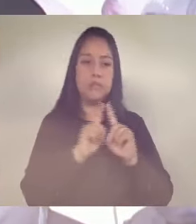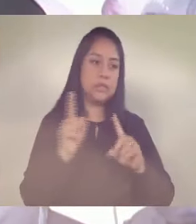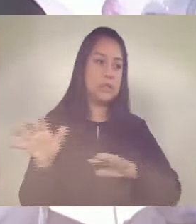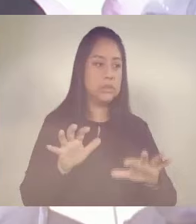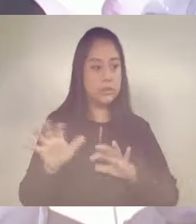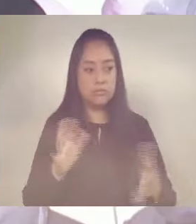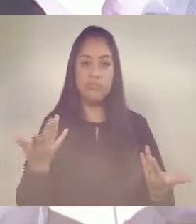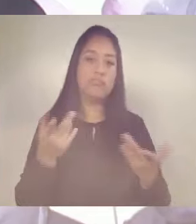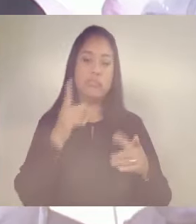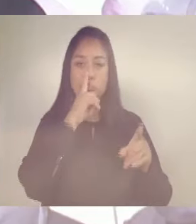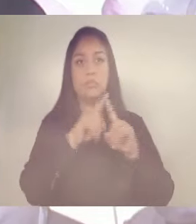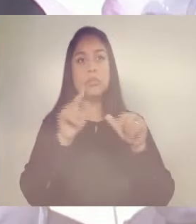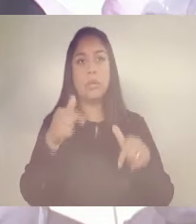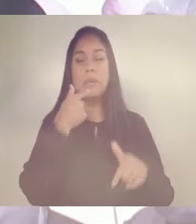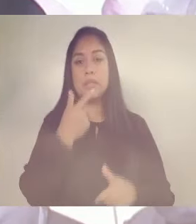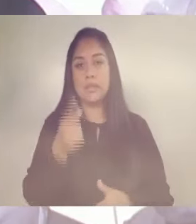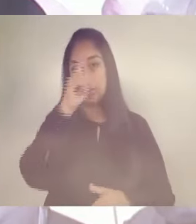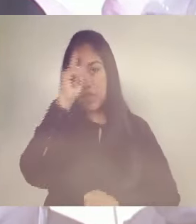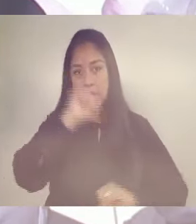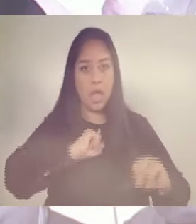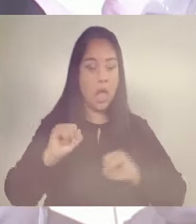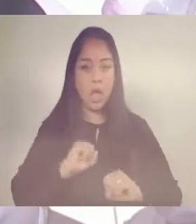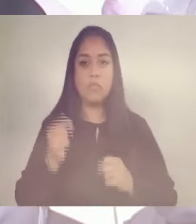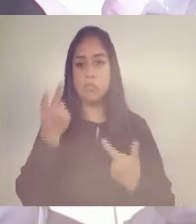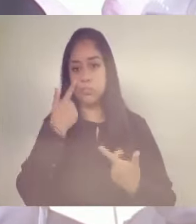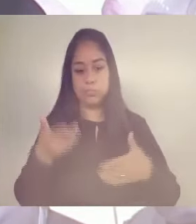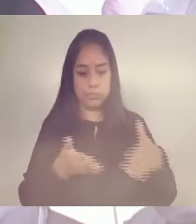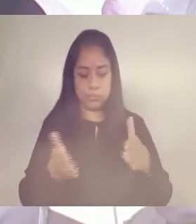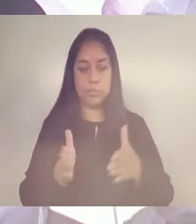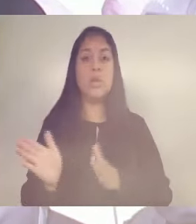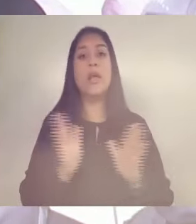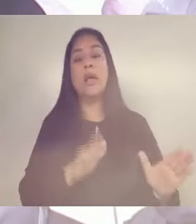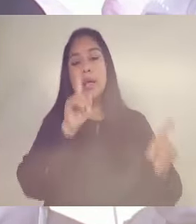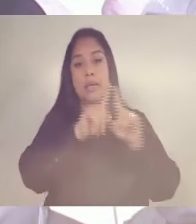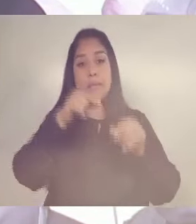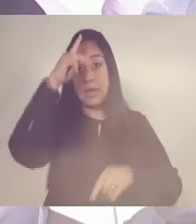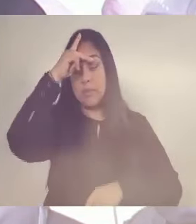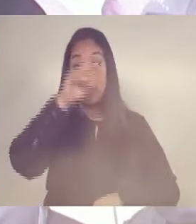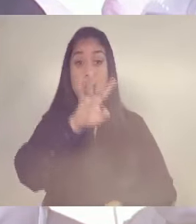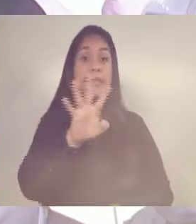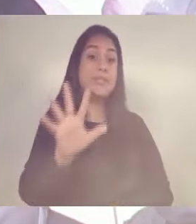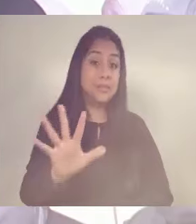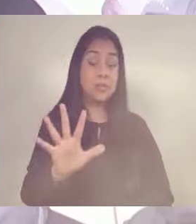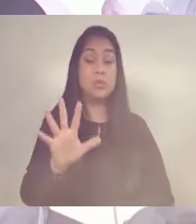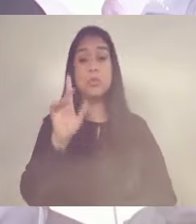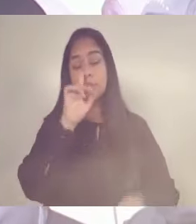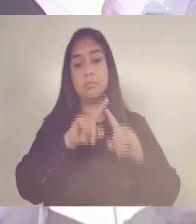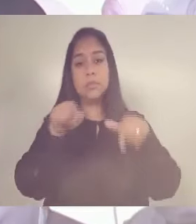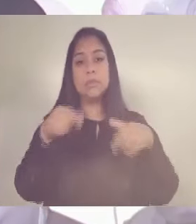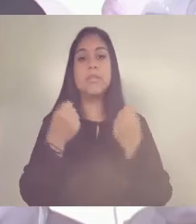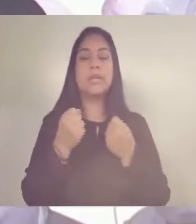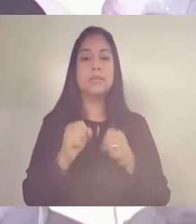menores de trabajo sobre la pista. En el caso del kilómetro 45, se está